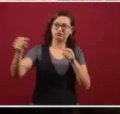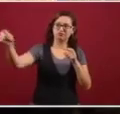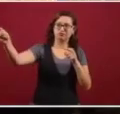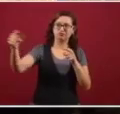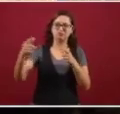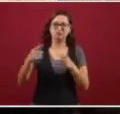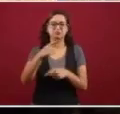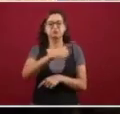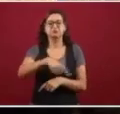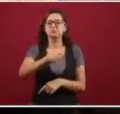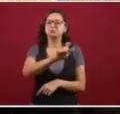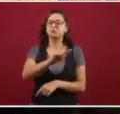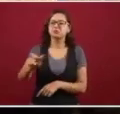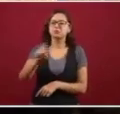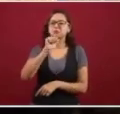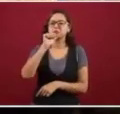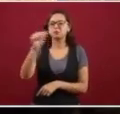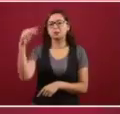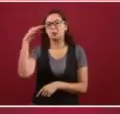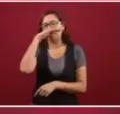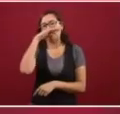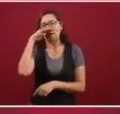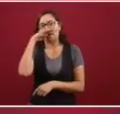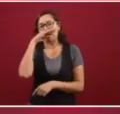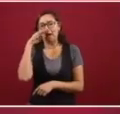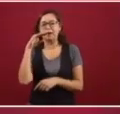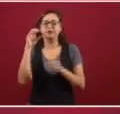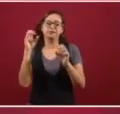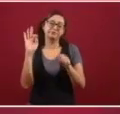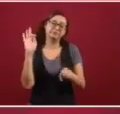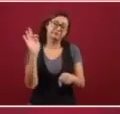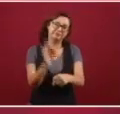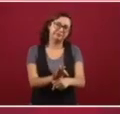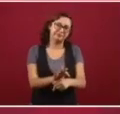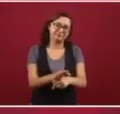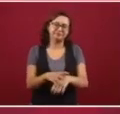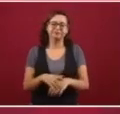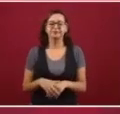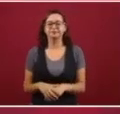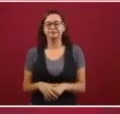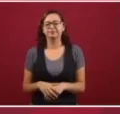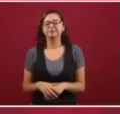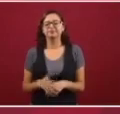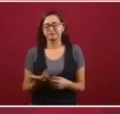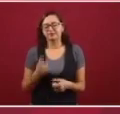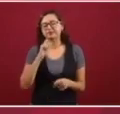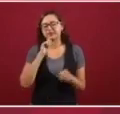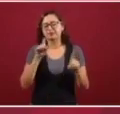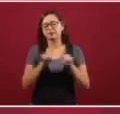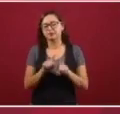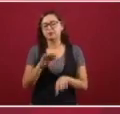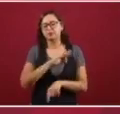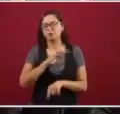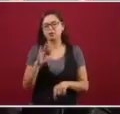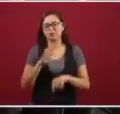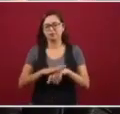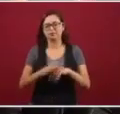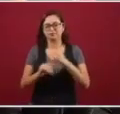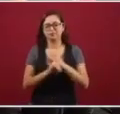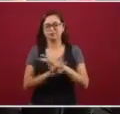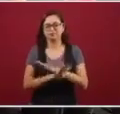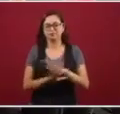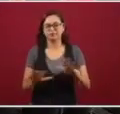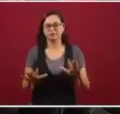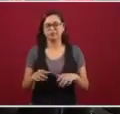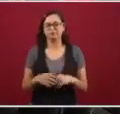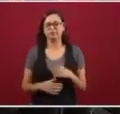no se paga o hay un subsidio, pues. Entonces, sobre eso también podríamos hablar. Muy